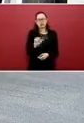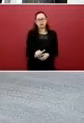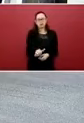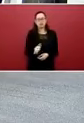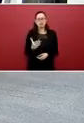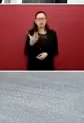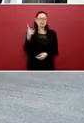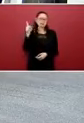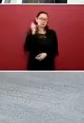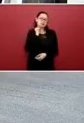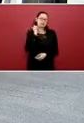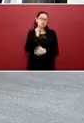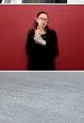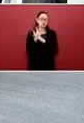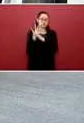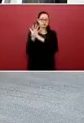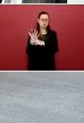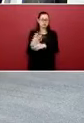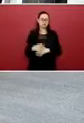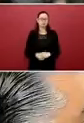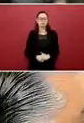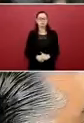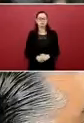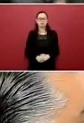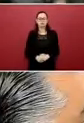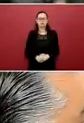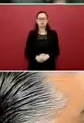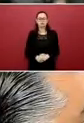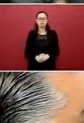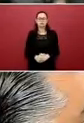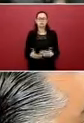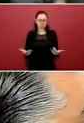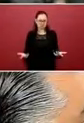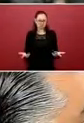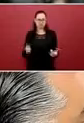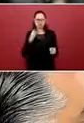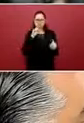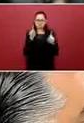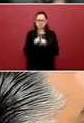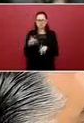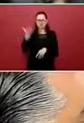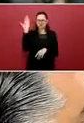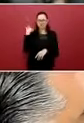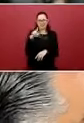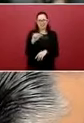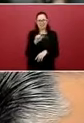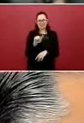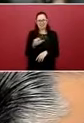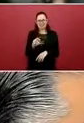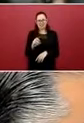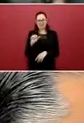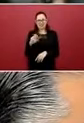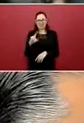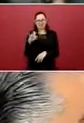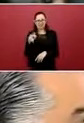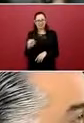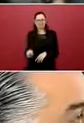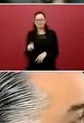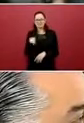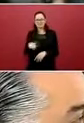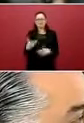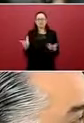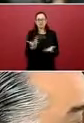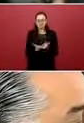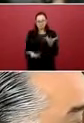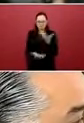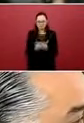el Senado, ¿por qué no a lo Lázaro Cárdenas y crear un instituto tecnológico que se hable de